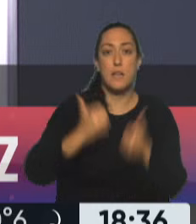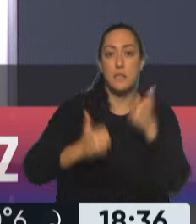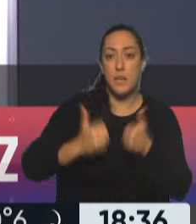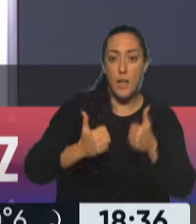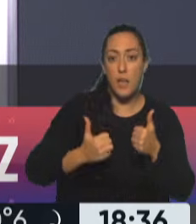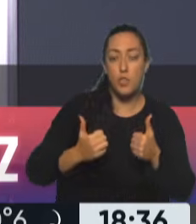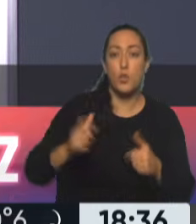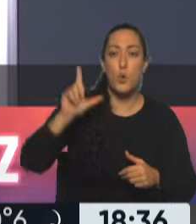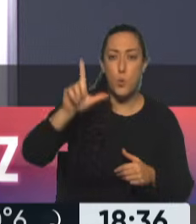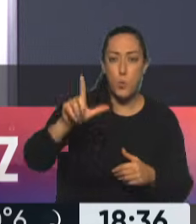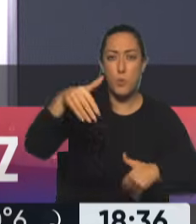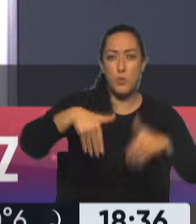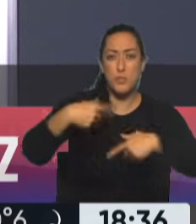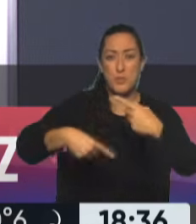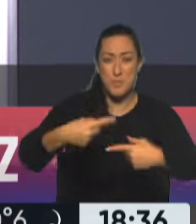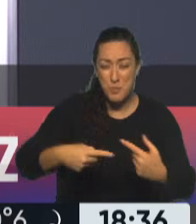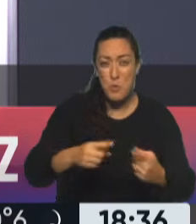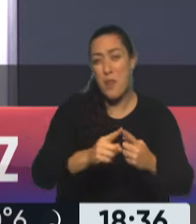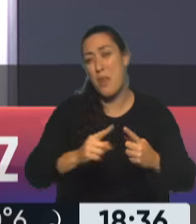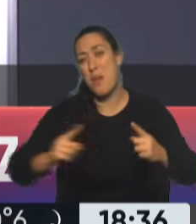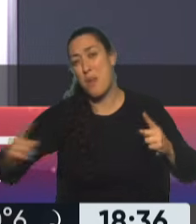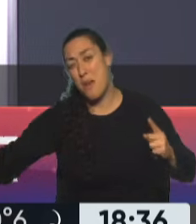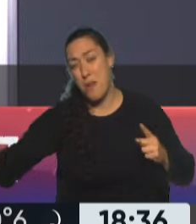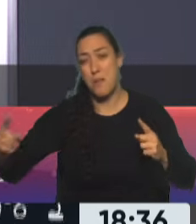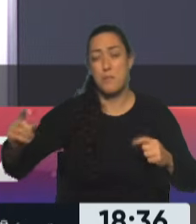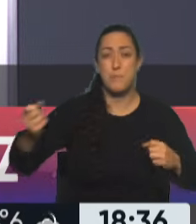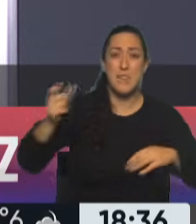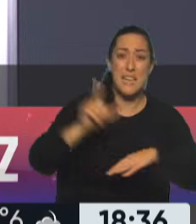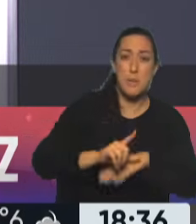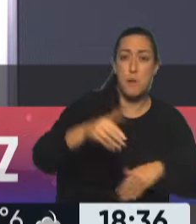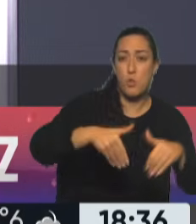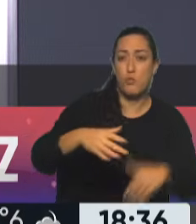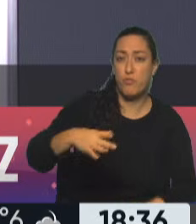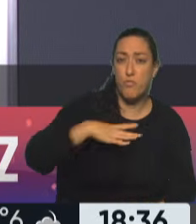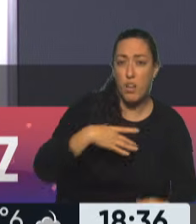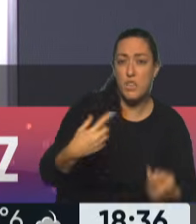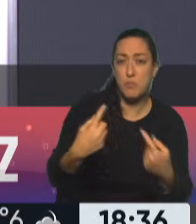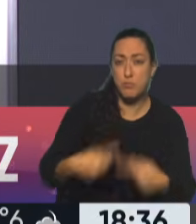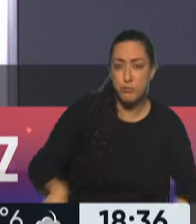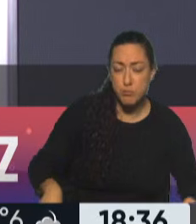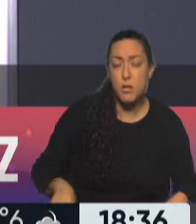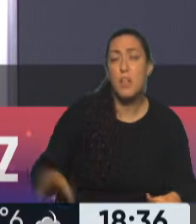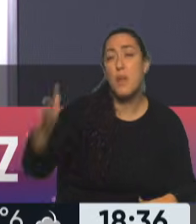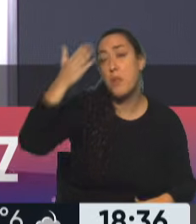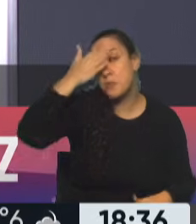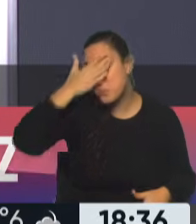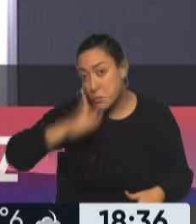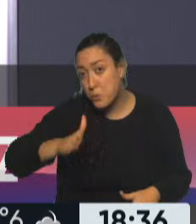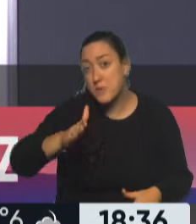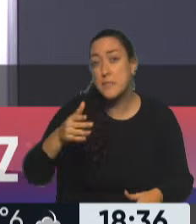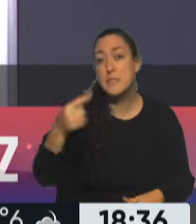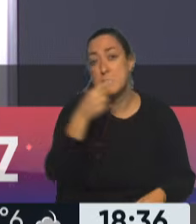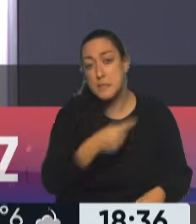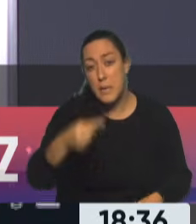un lunes, ¿se acuerdan? Porque no se pudieron terminar de votar en Lima. Digo, después de eso también pasamos unas semanas